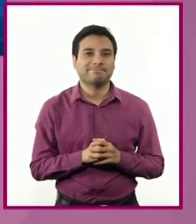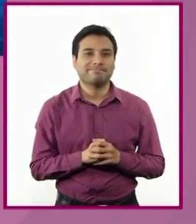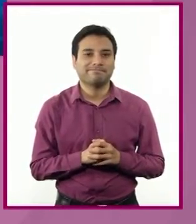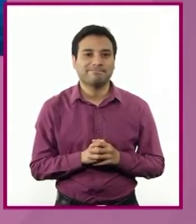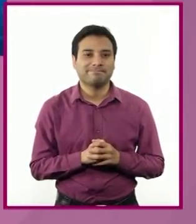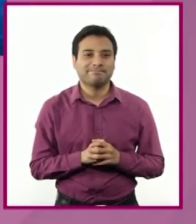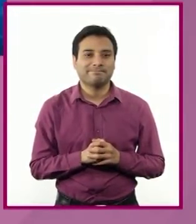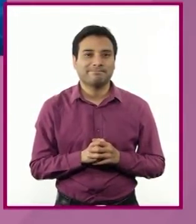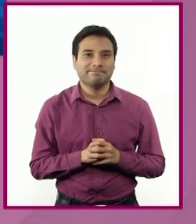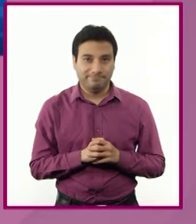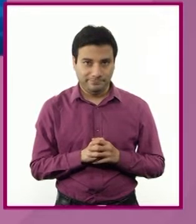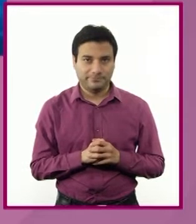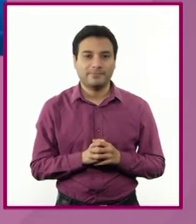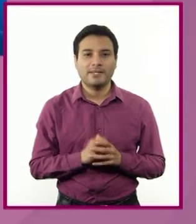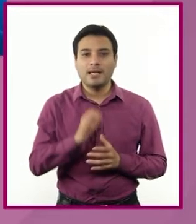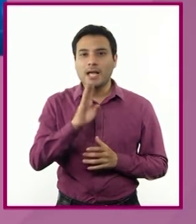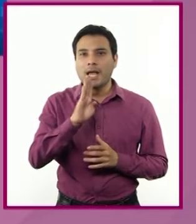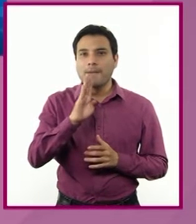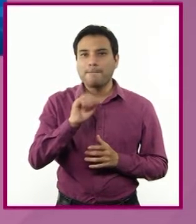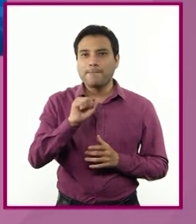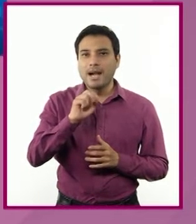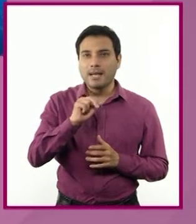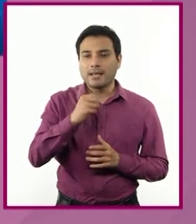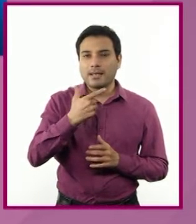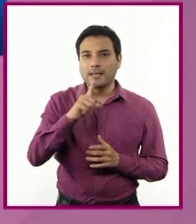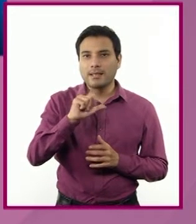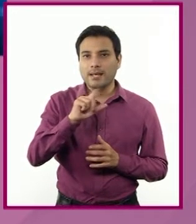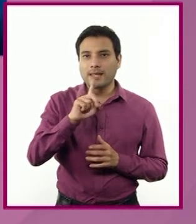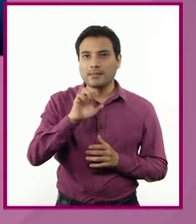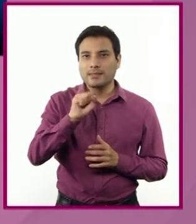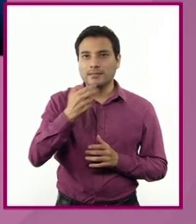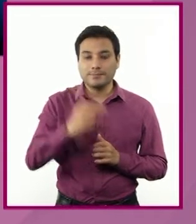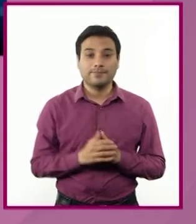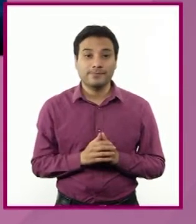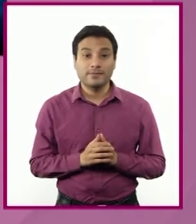La población de Bangladesh es de